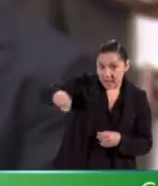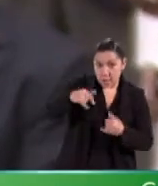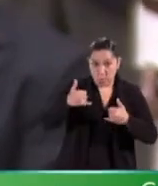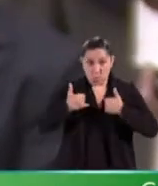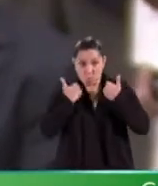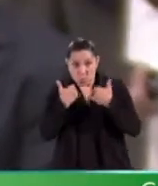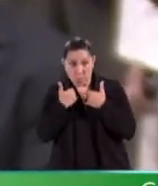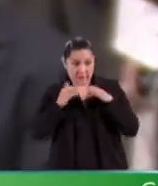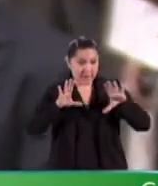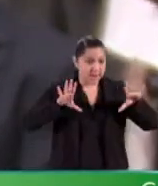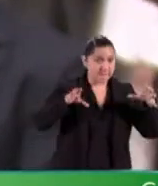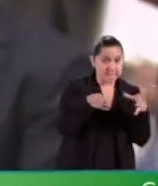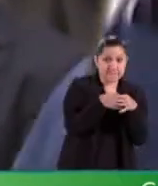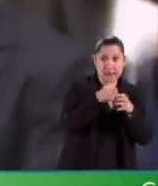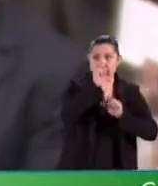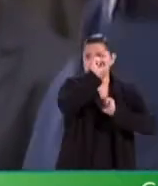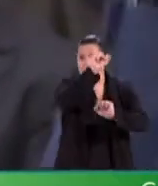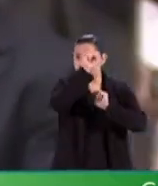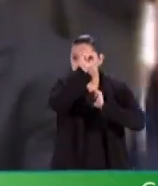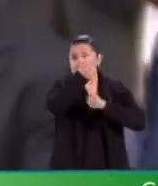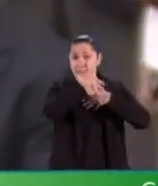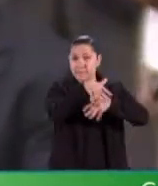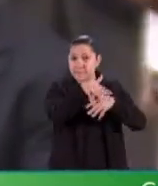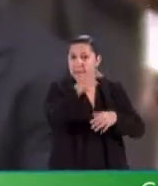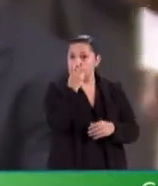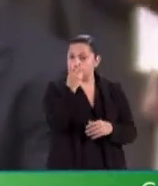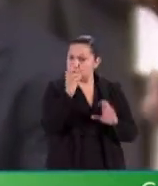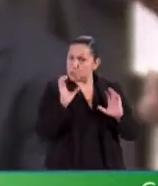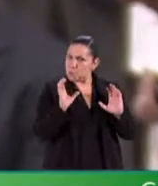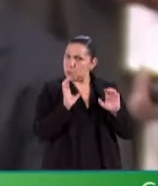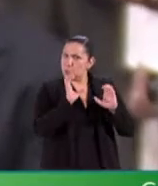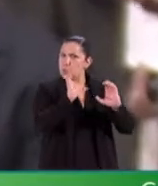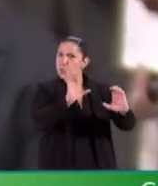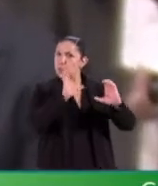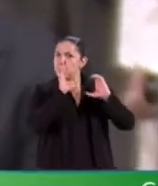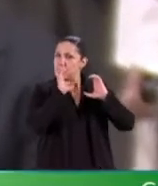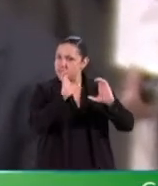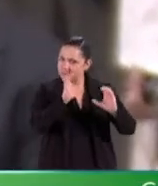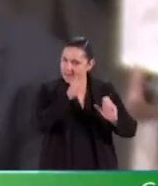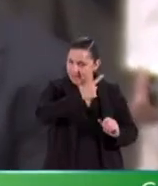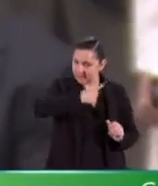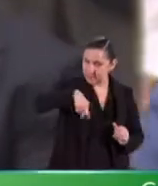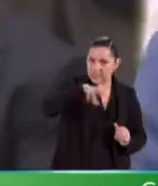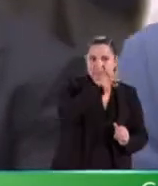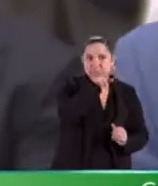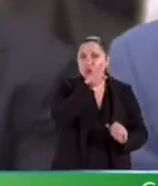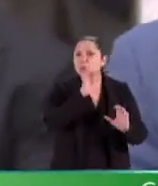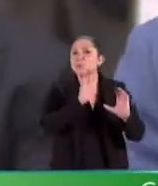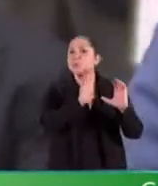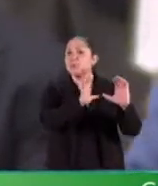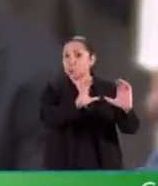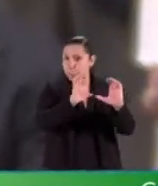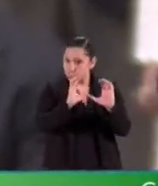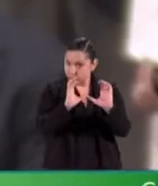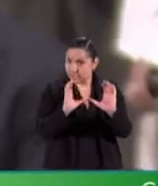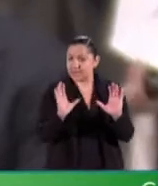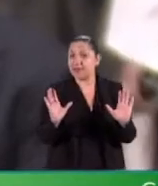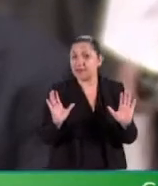hoy los jóvenes universitarios cuentan con todo el respaldo de Movimiento Ciudadano.